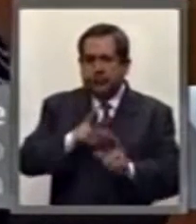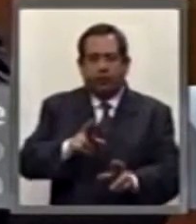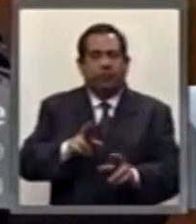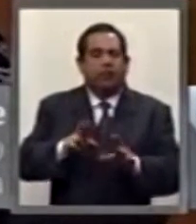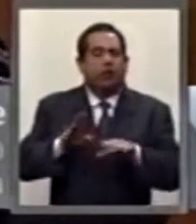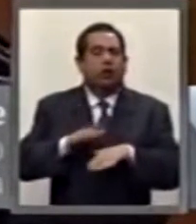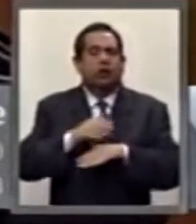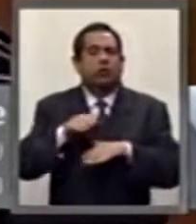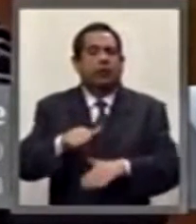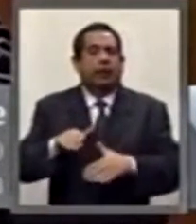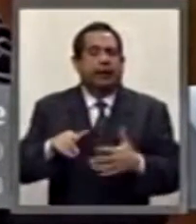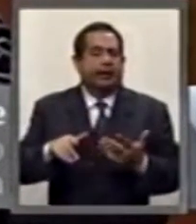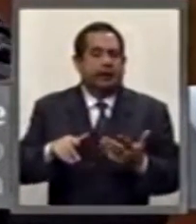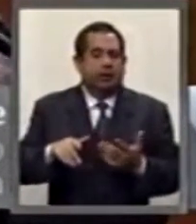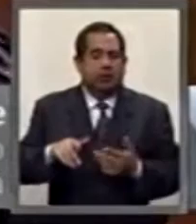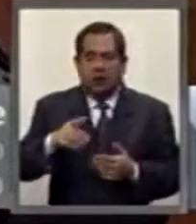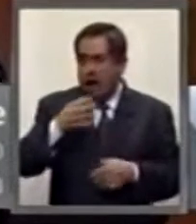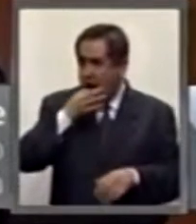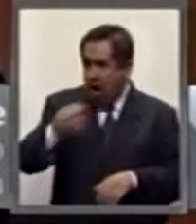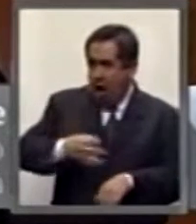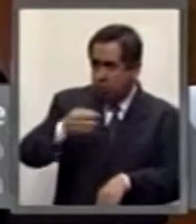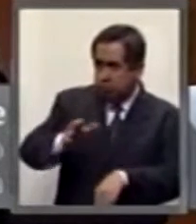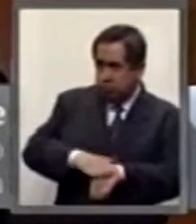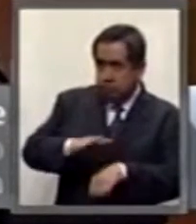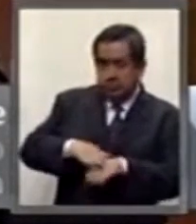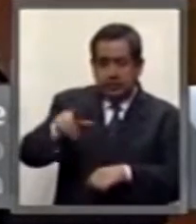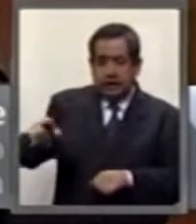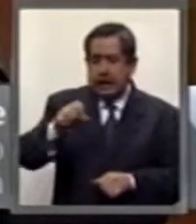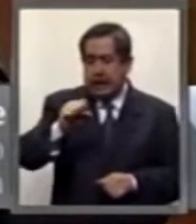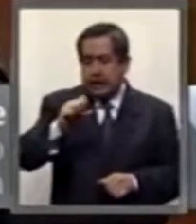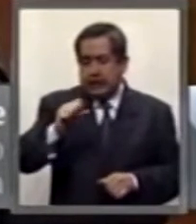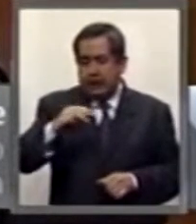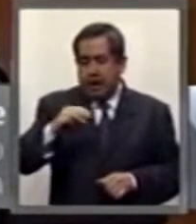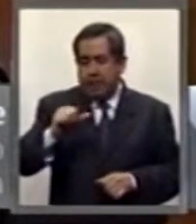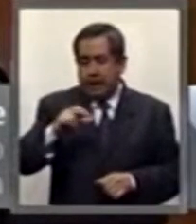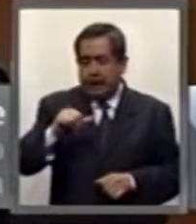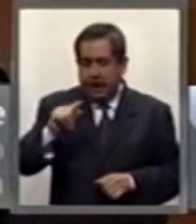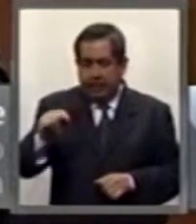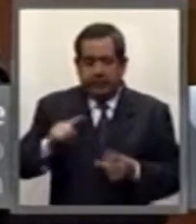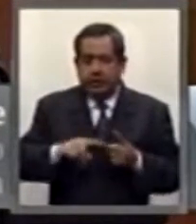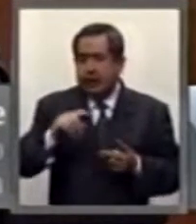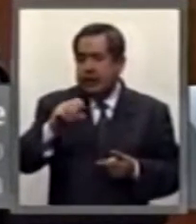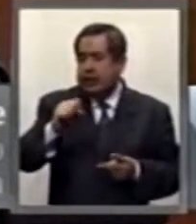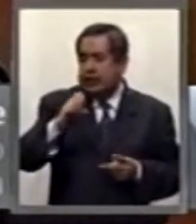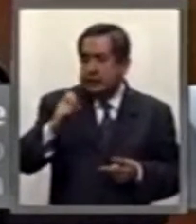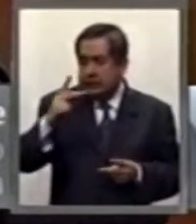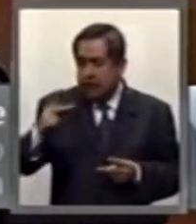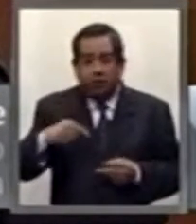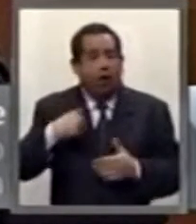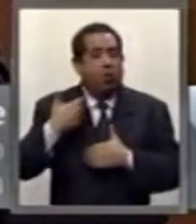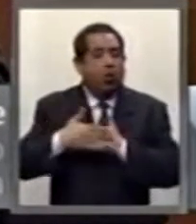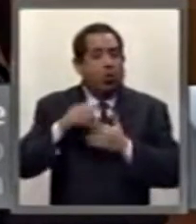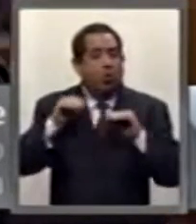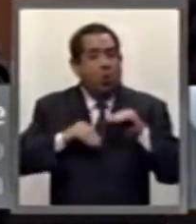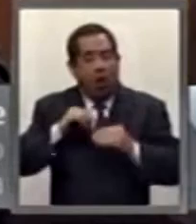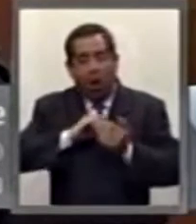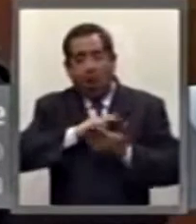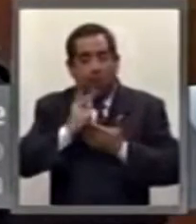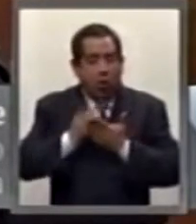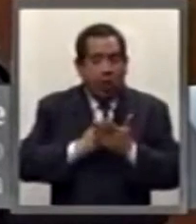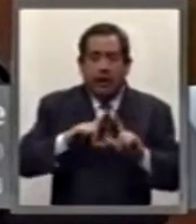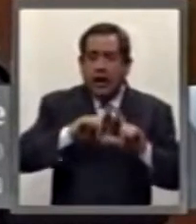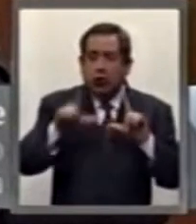correspondiente a un exhorto a la Semarnat y a la SEP para formular un programa nacional de educación para el